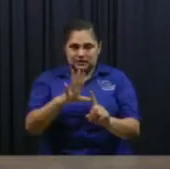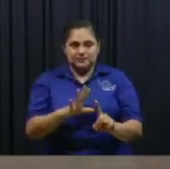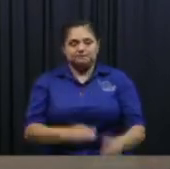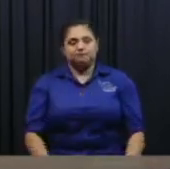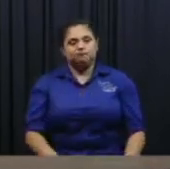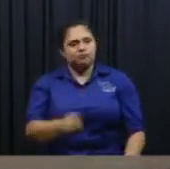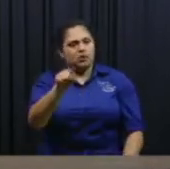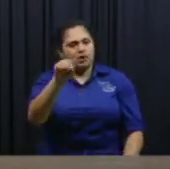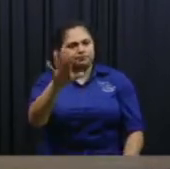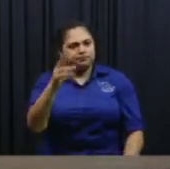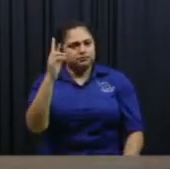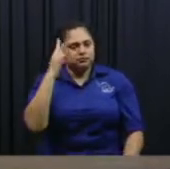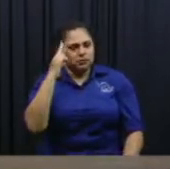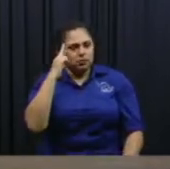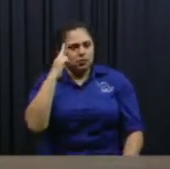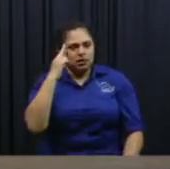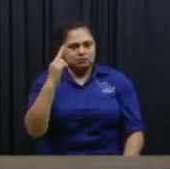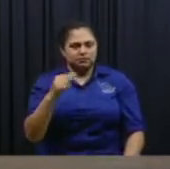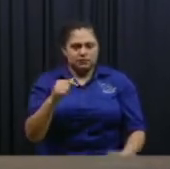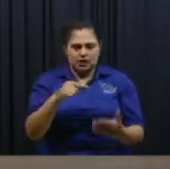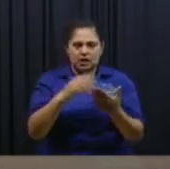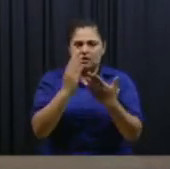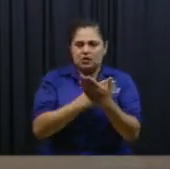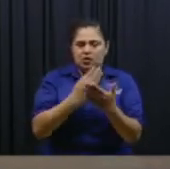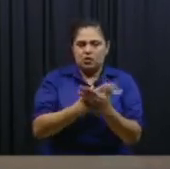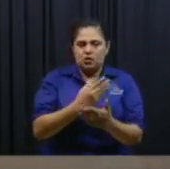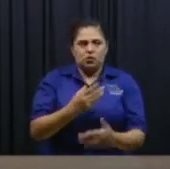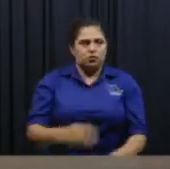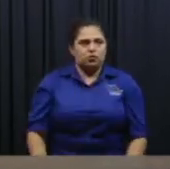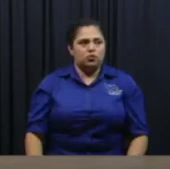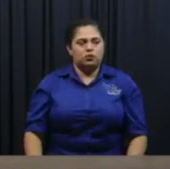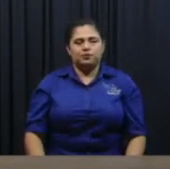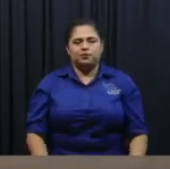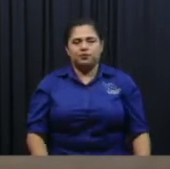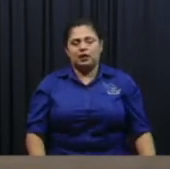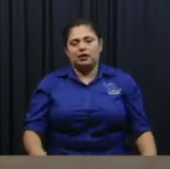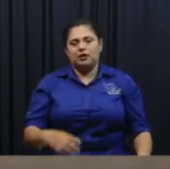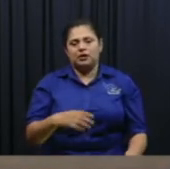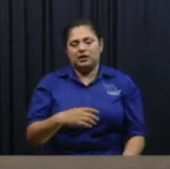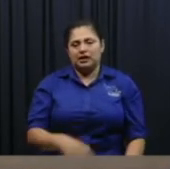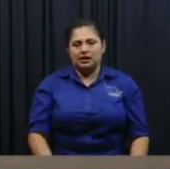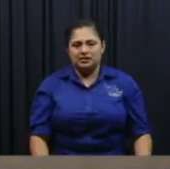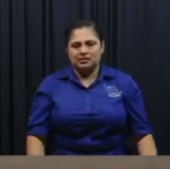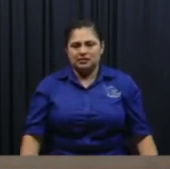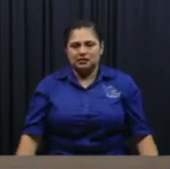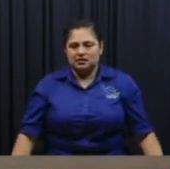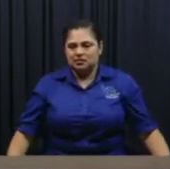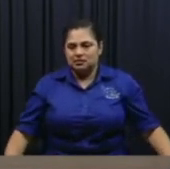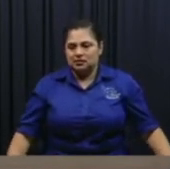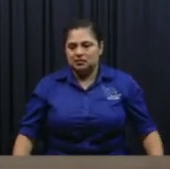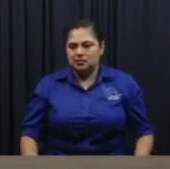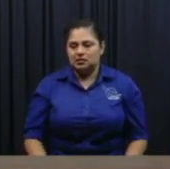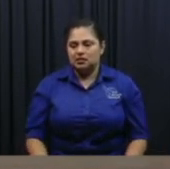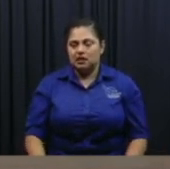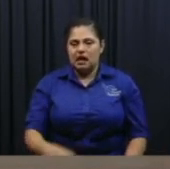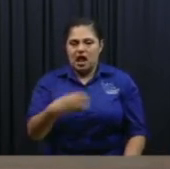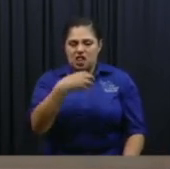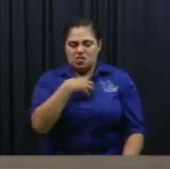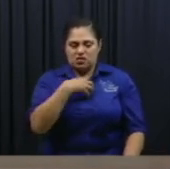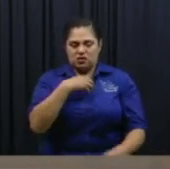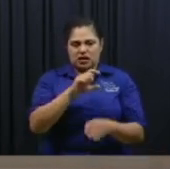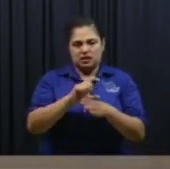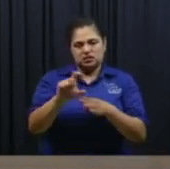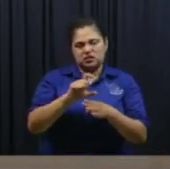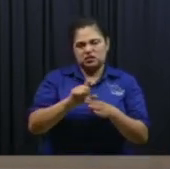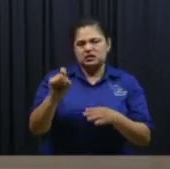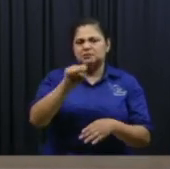aquelle tairo le dijo el el dueño de las Y por qué tú ojo Es malo y si yo quiero bendecir a este con un